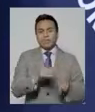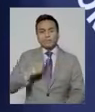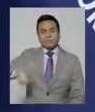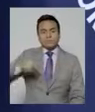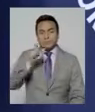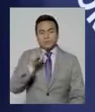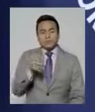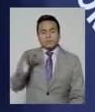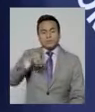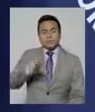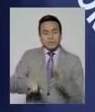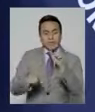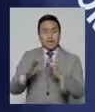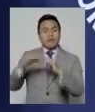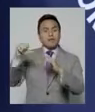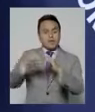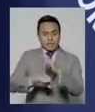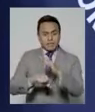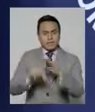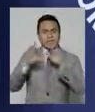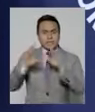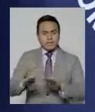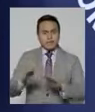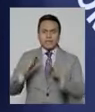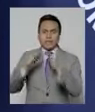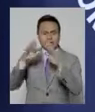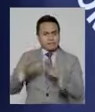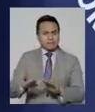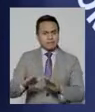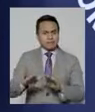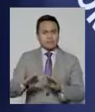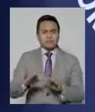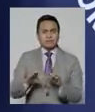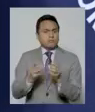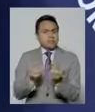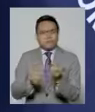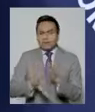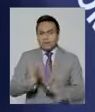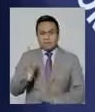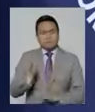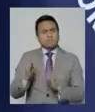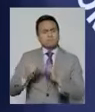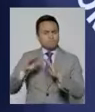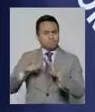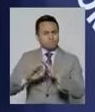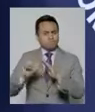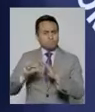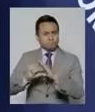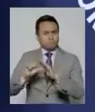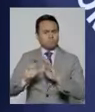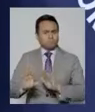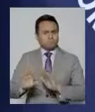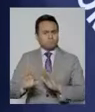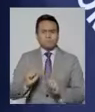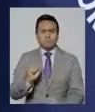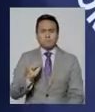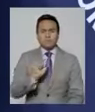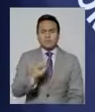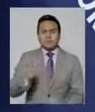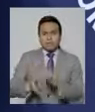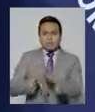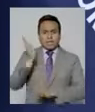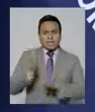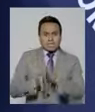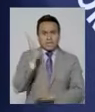las personas que están en cuarentena se queden en sus casas. Si no necesitan salir, no salgan de sus casas. Cada una de esas